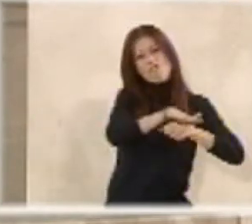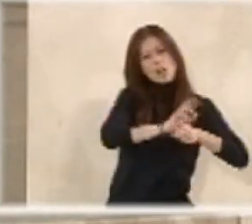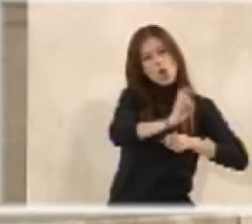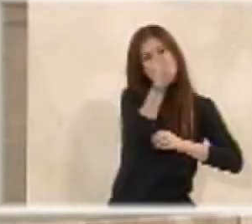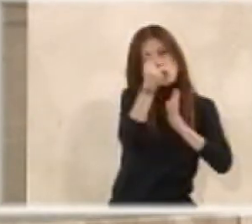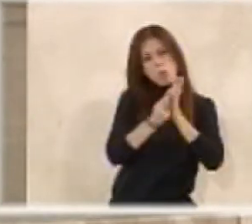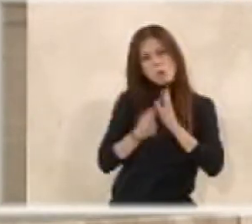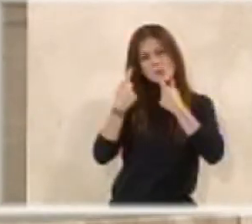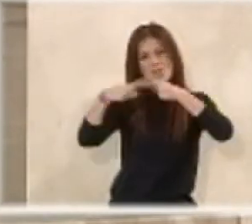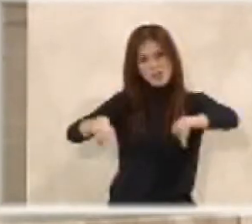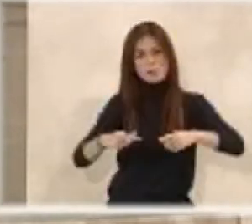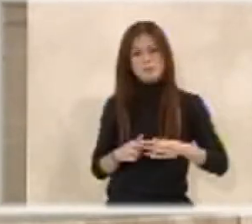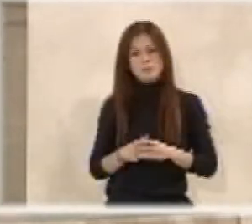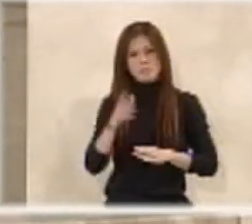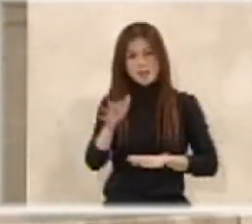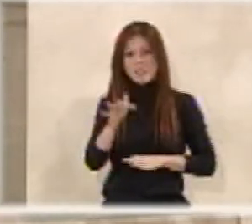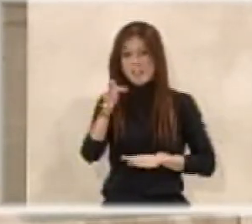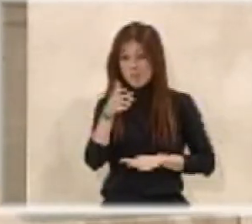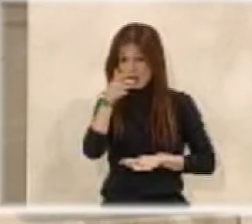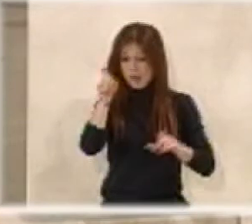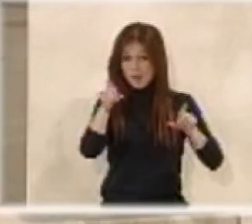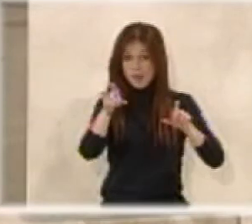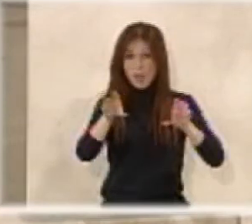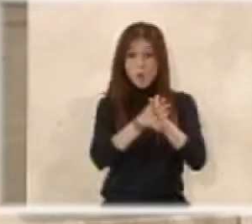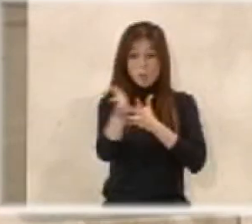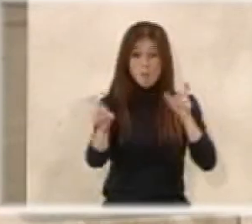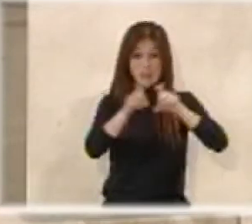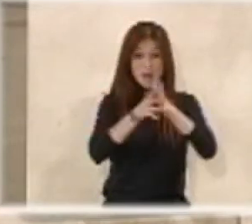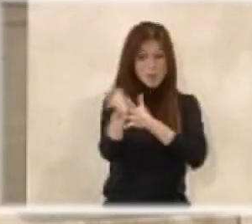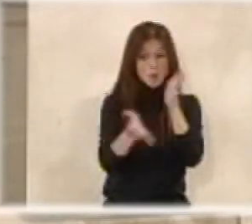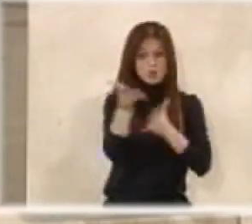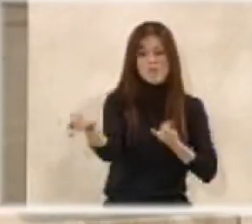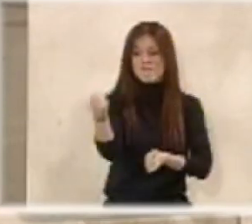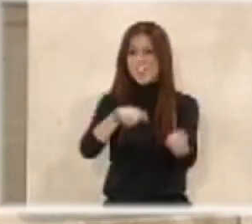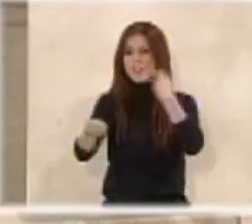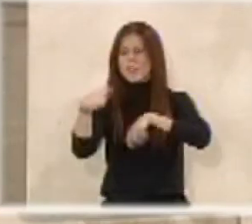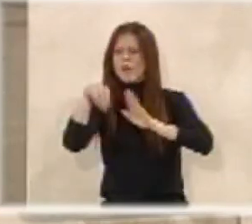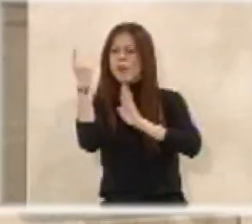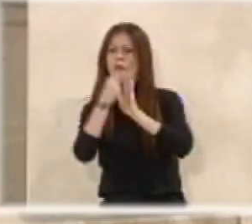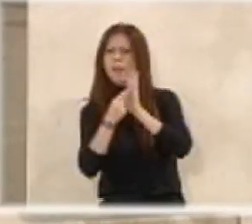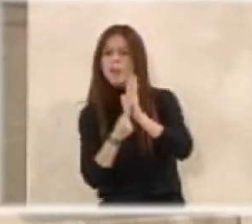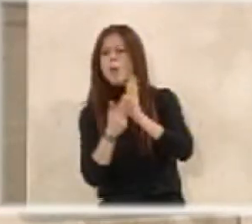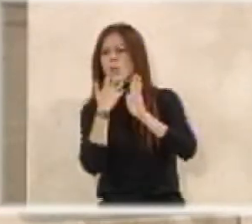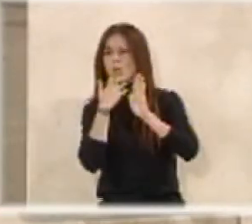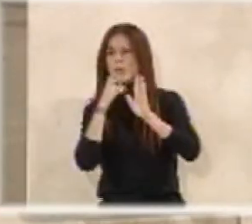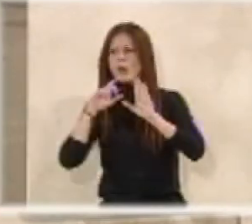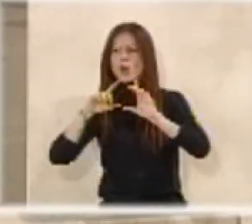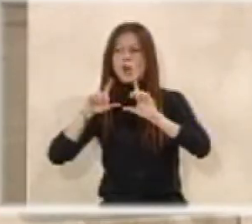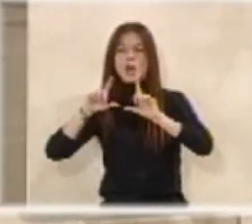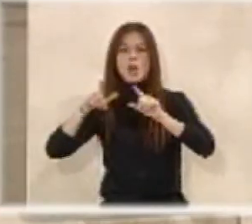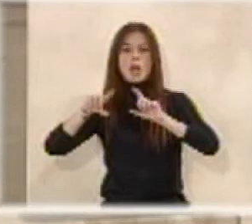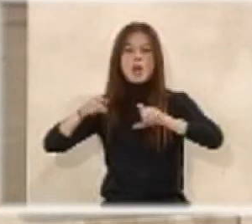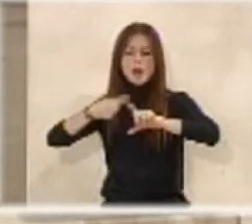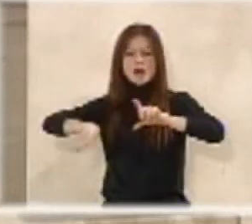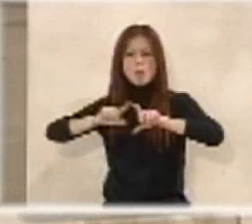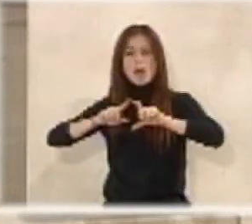la ciudad. Y además, quien se lo ha vendido, el promotor, le ha vendido una serie de cuestiones, como es la recogida de residuos